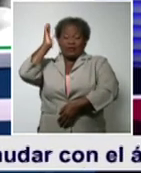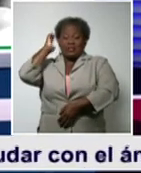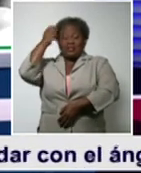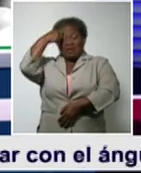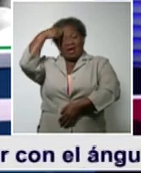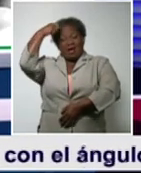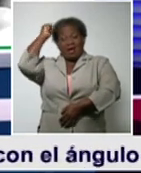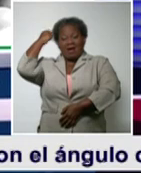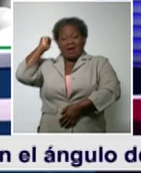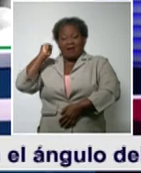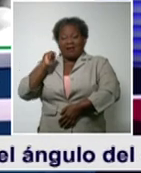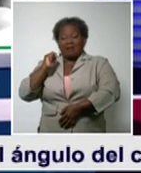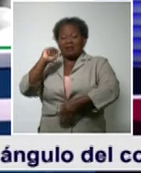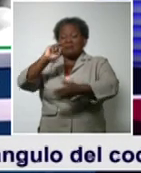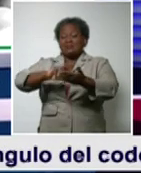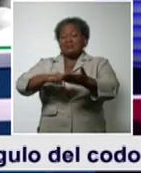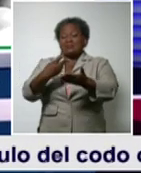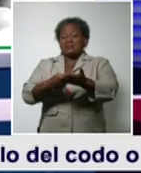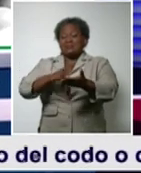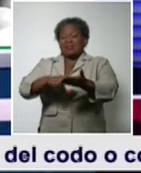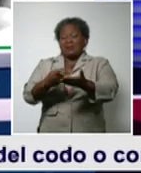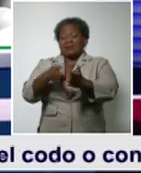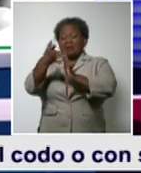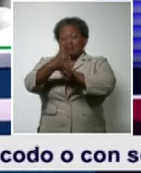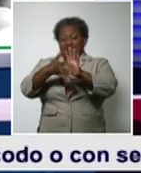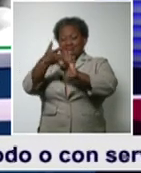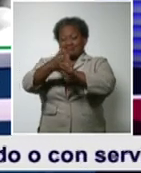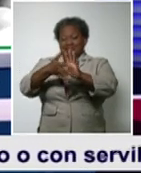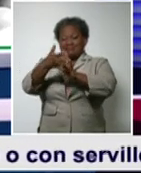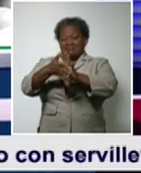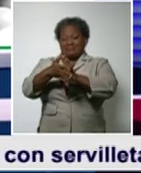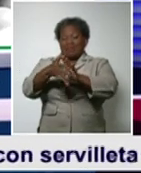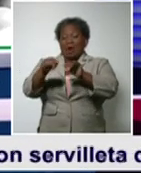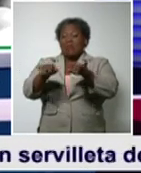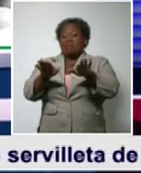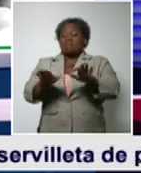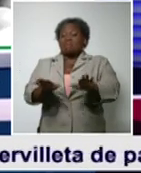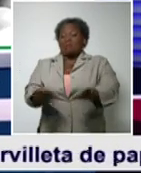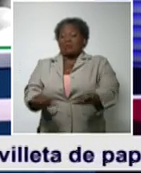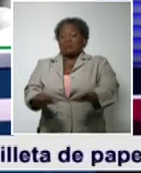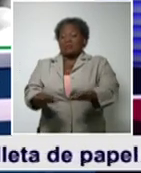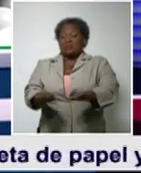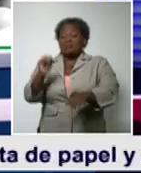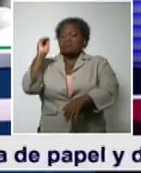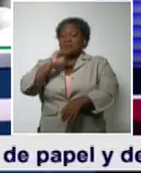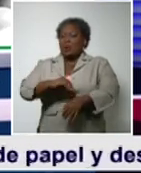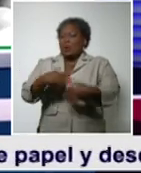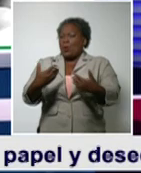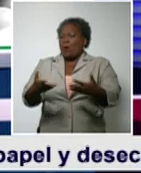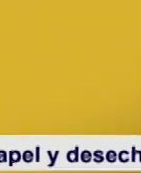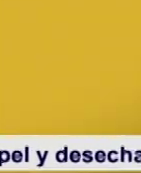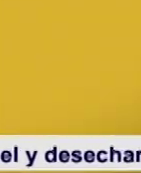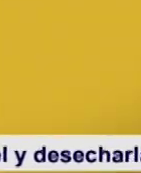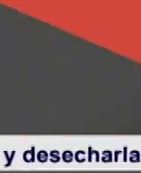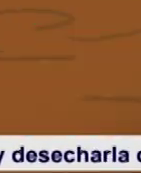Reigada, nuestra intérprete en lengua de señas. Vamos a una pausa para conocer la situación internacional.